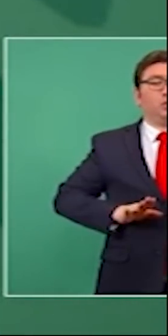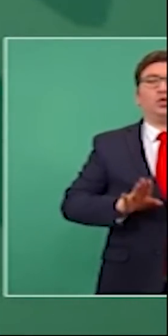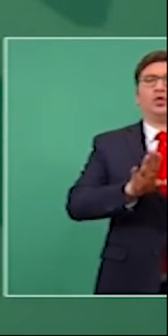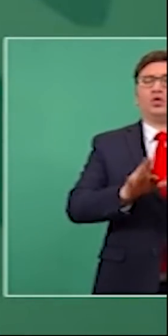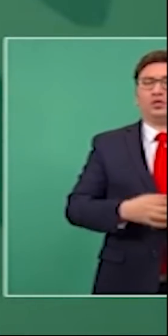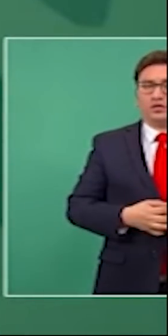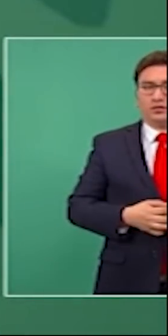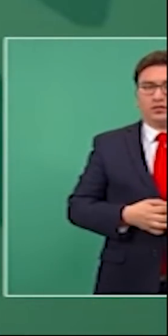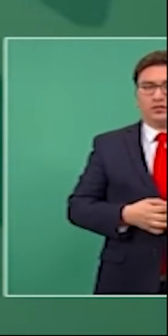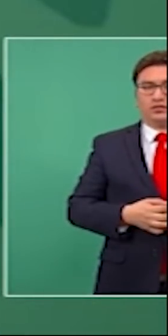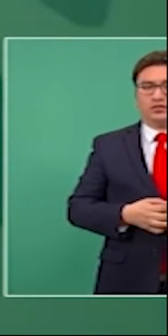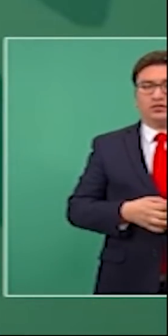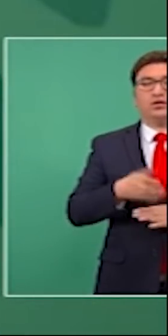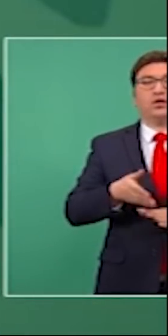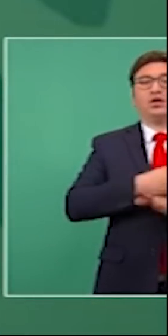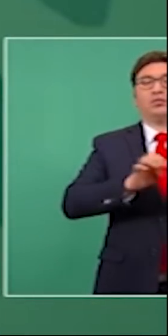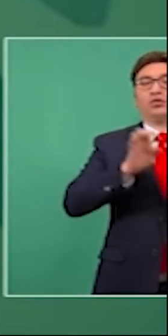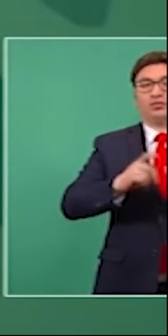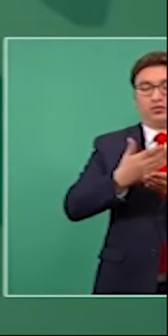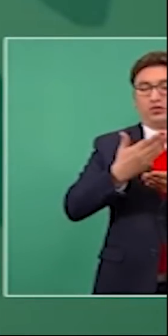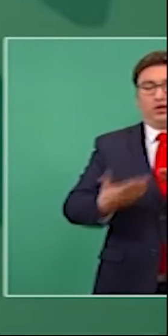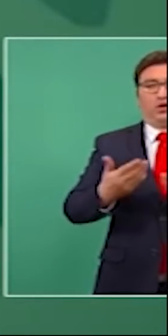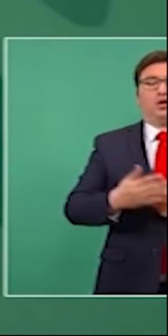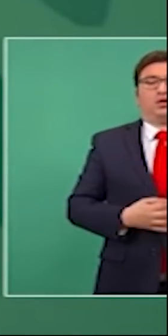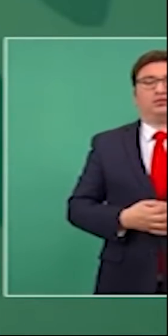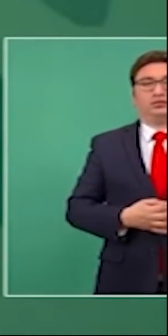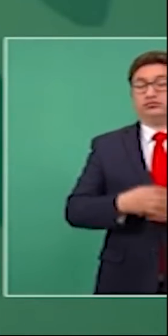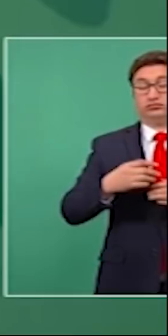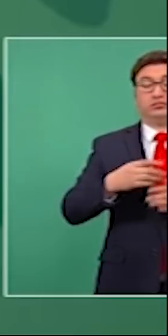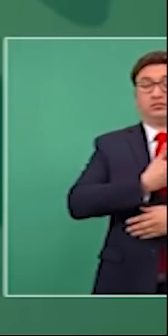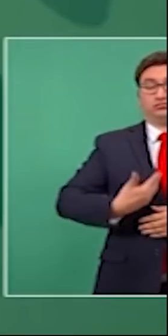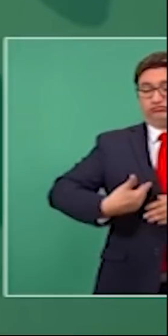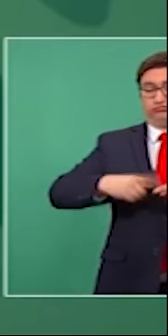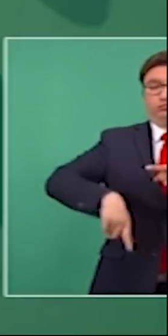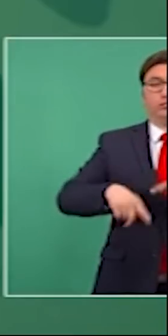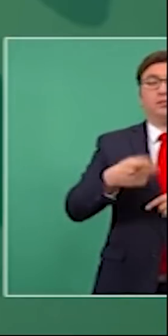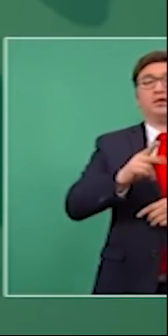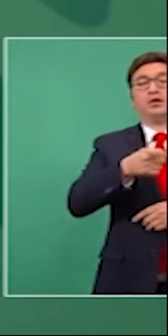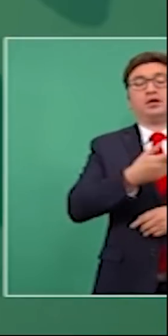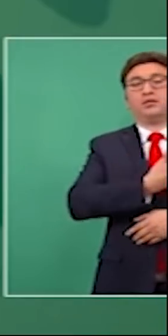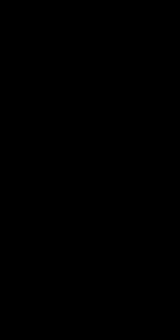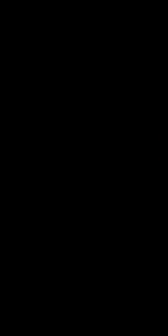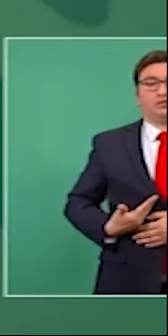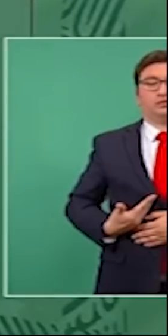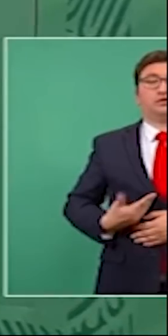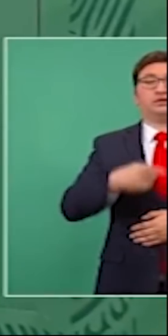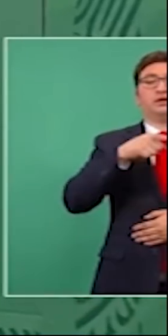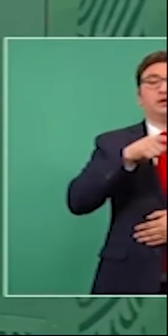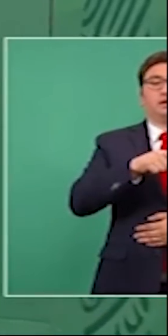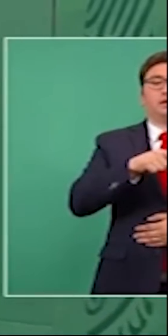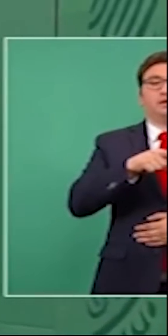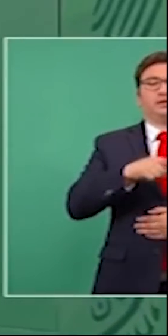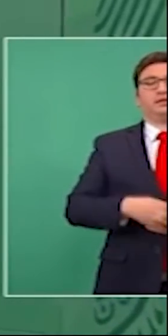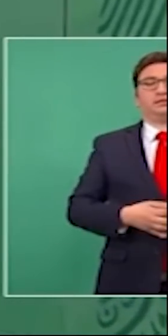existiendo el mecanismo de revocación del mandato si el presidente no tuviese